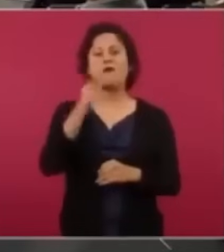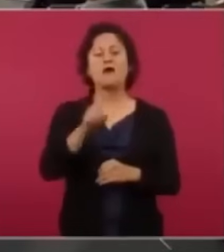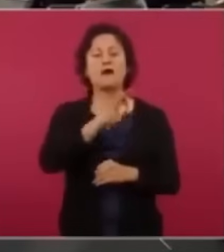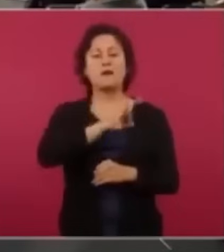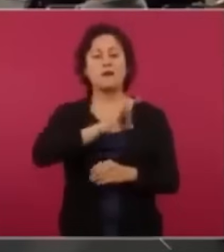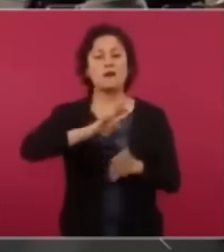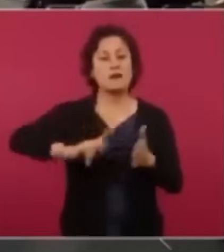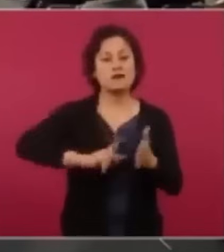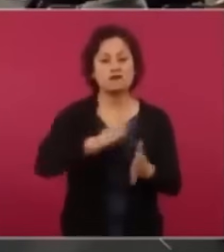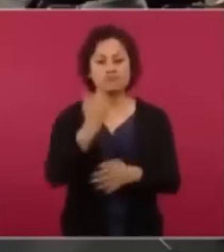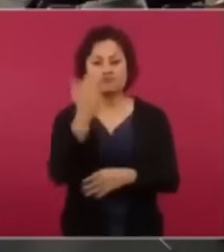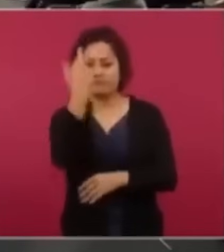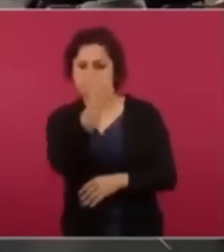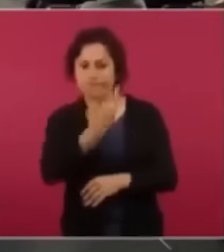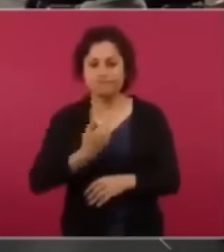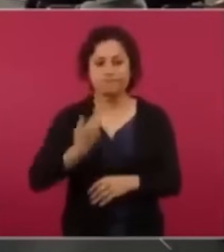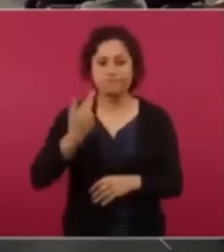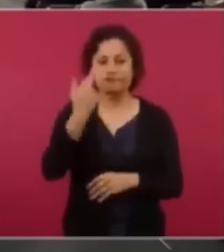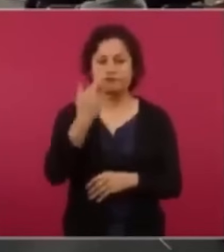Porque está igual, o sea, es…